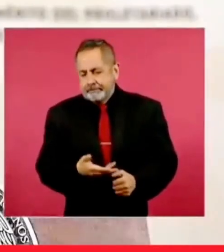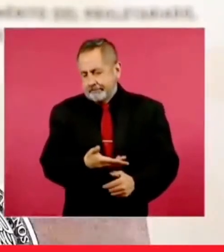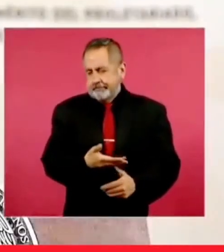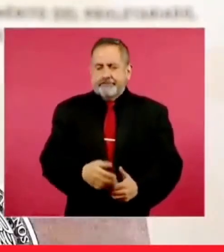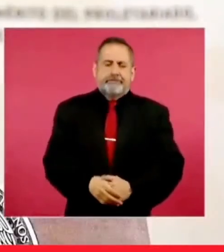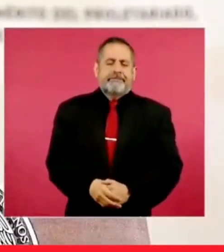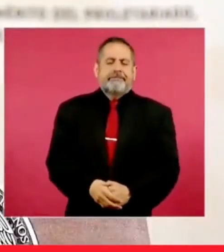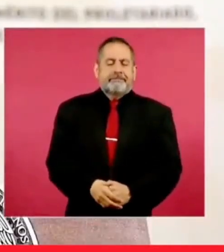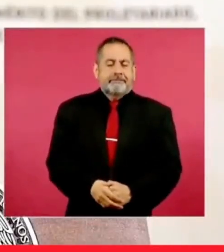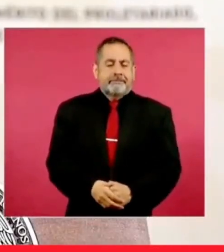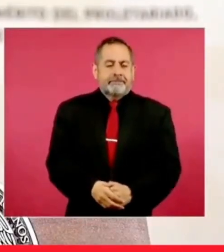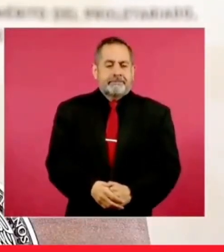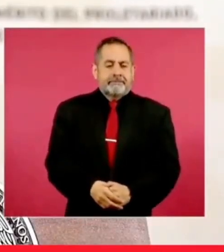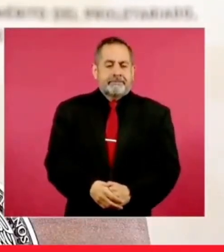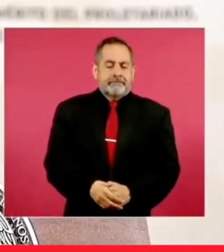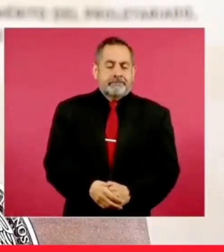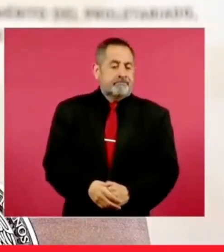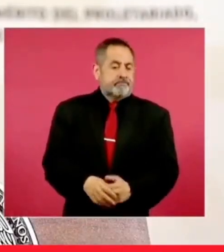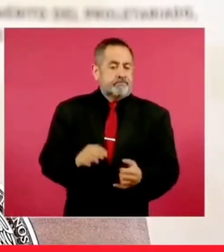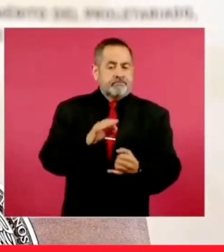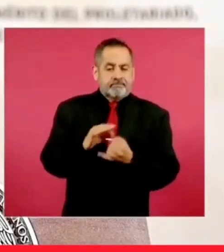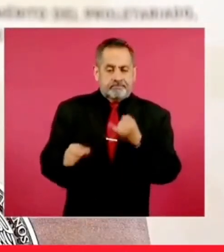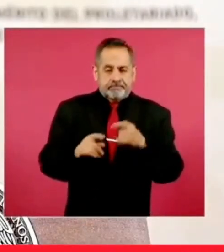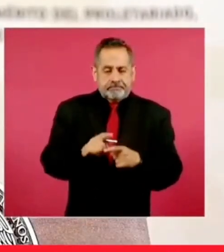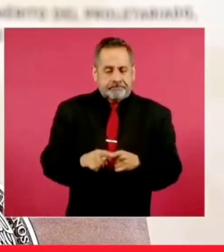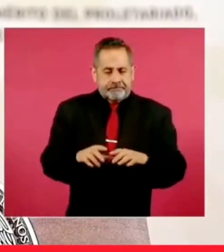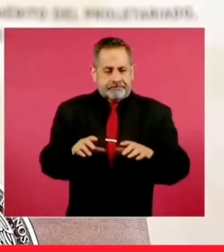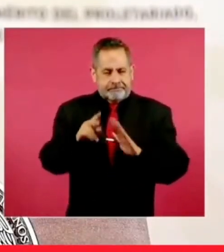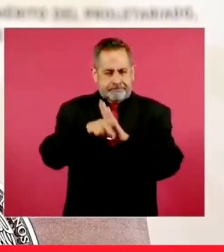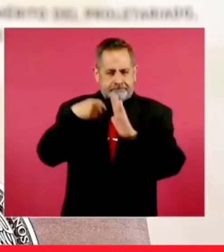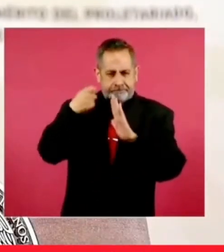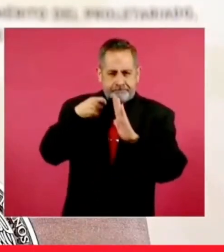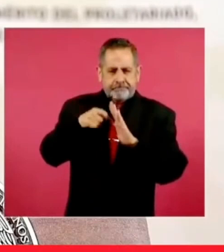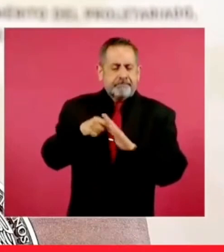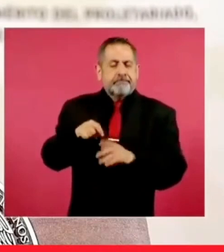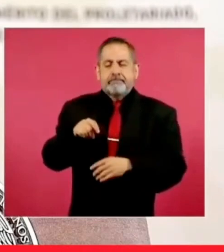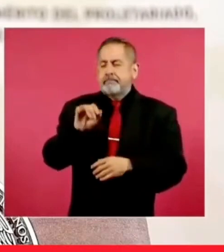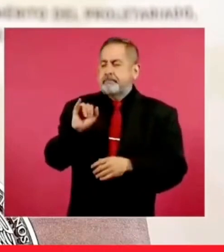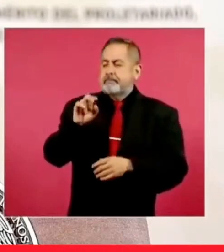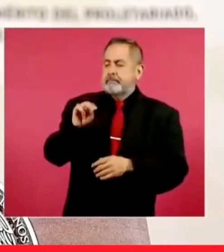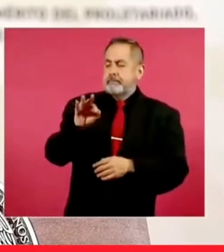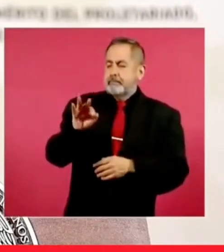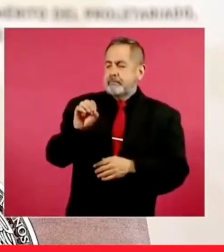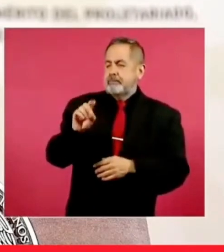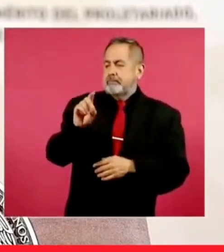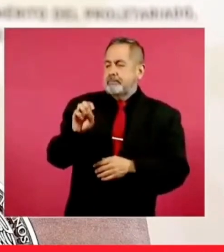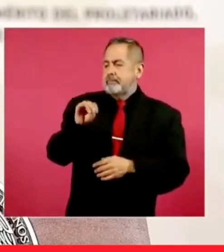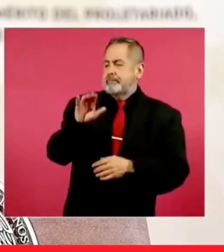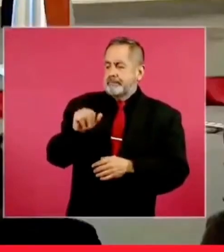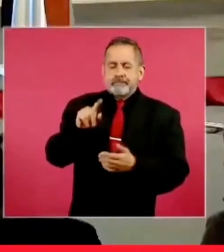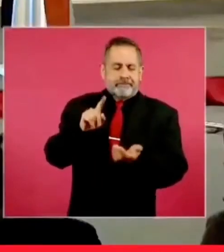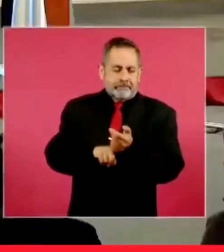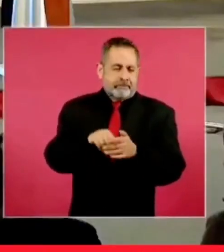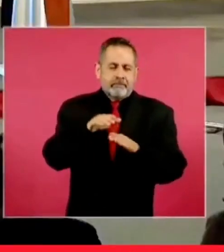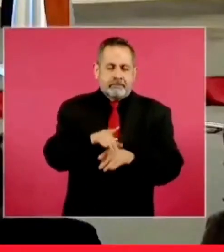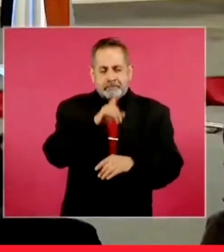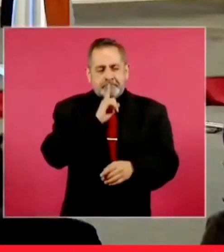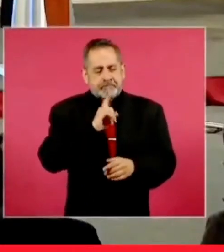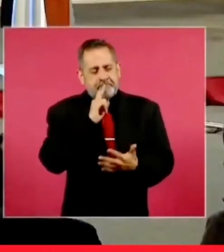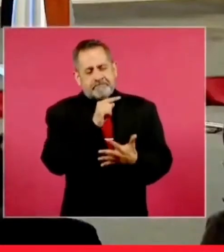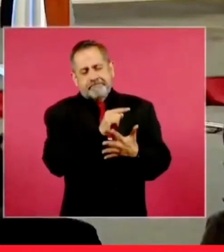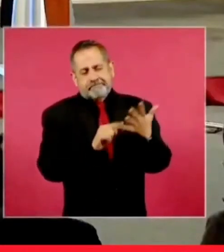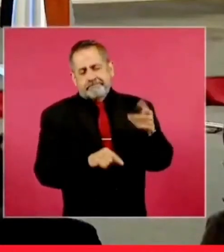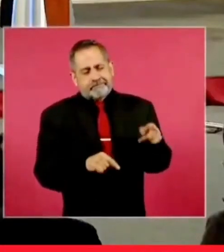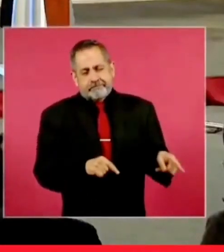Por último, tenemos la colaboración de Infodemia sobre las mentiras acerca de que el gobierno del presidente López